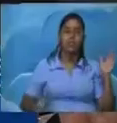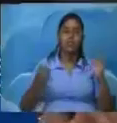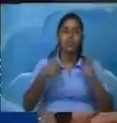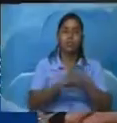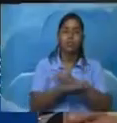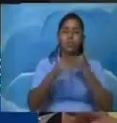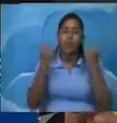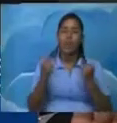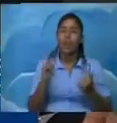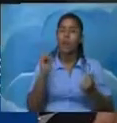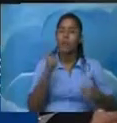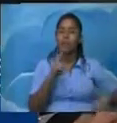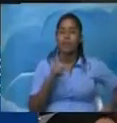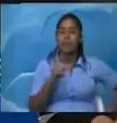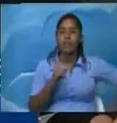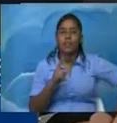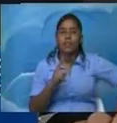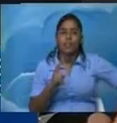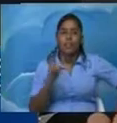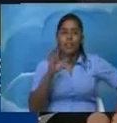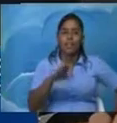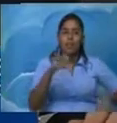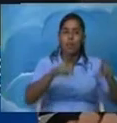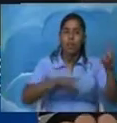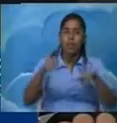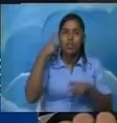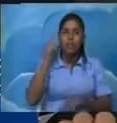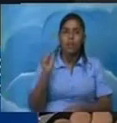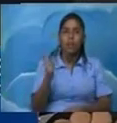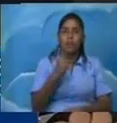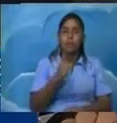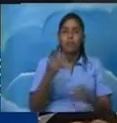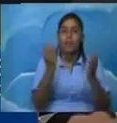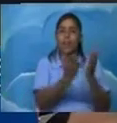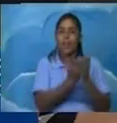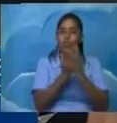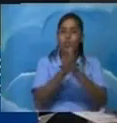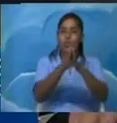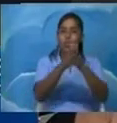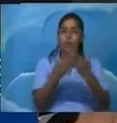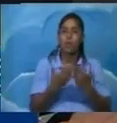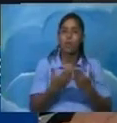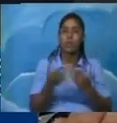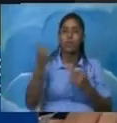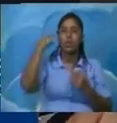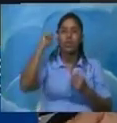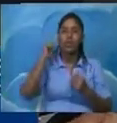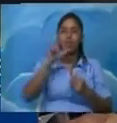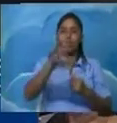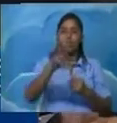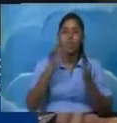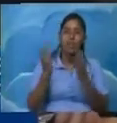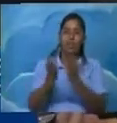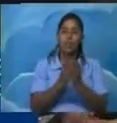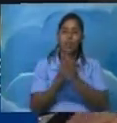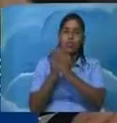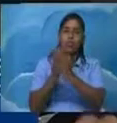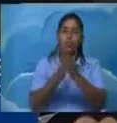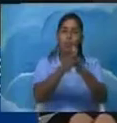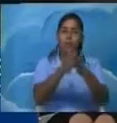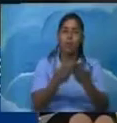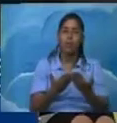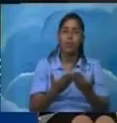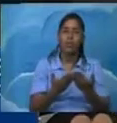Vamos ahora a la primera lección. Estamos listos para el primer estudio bíblico. Recuerden que son tres estudios bíblicos